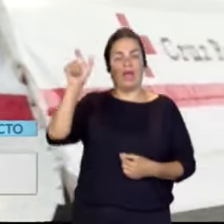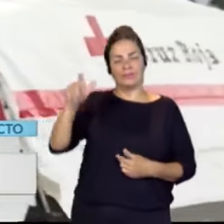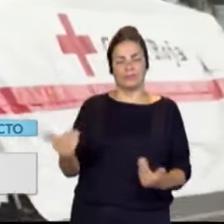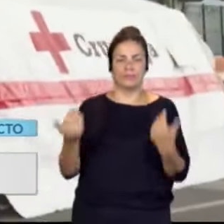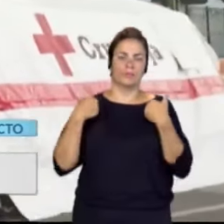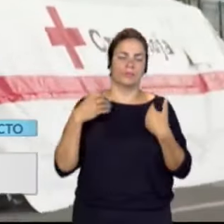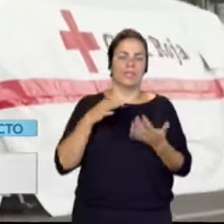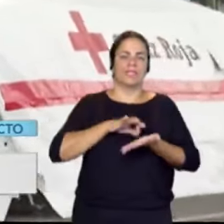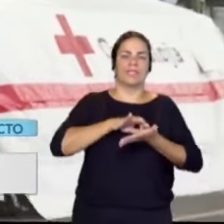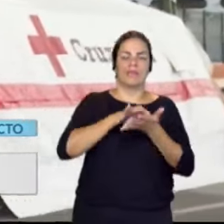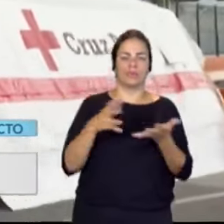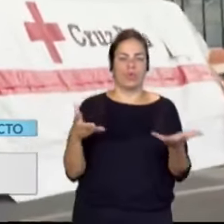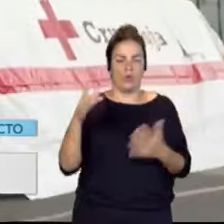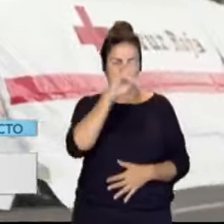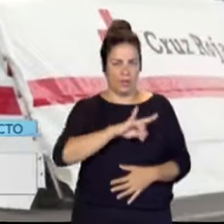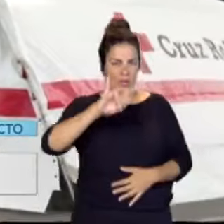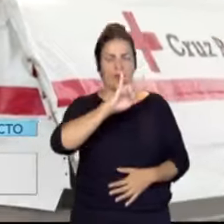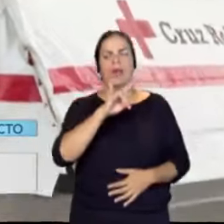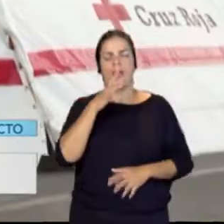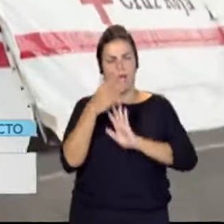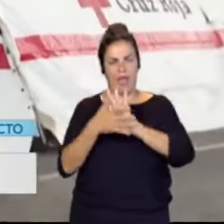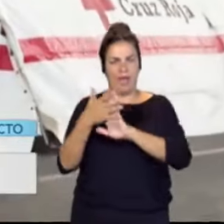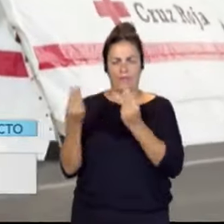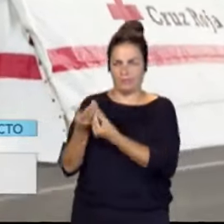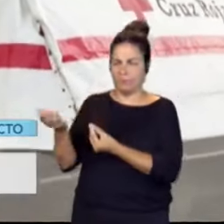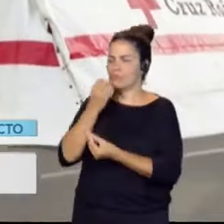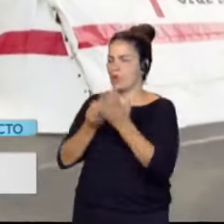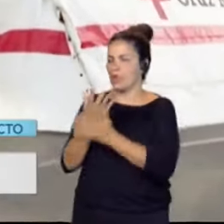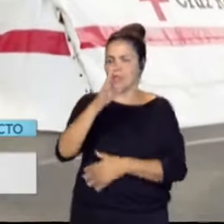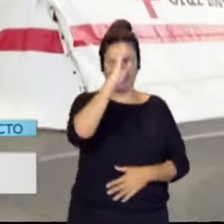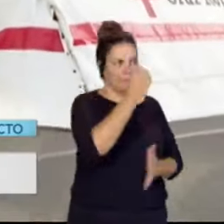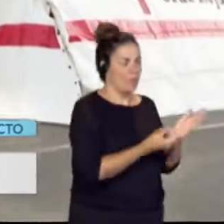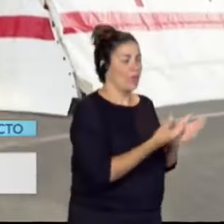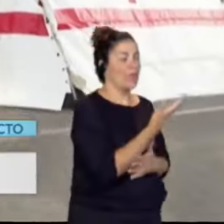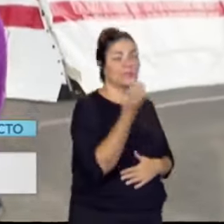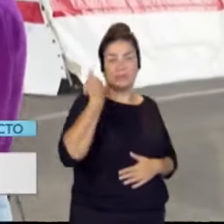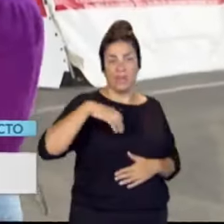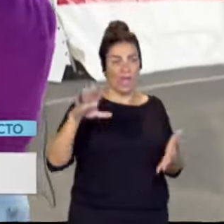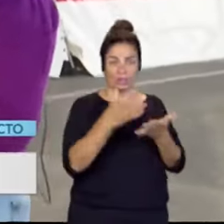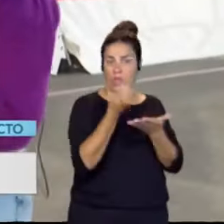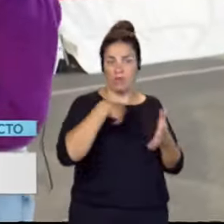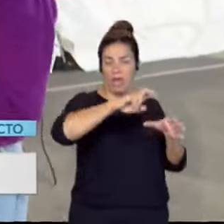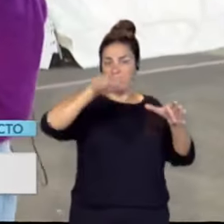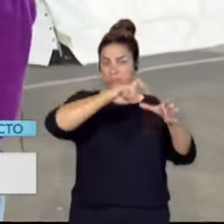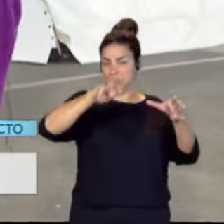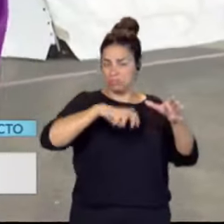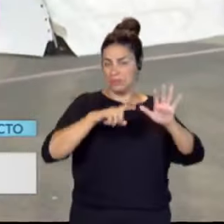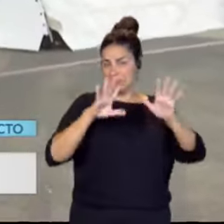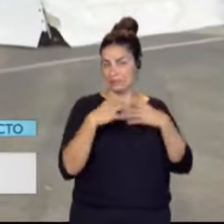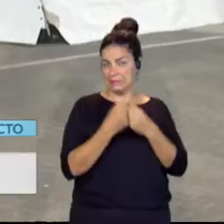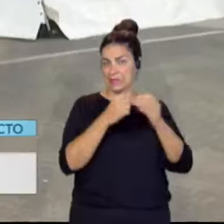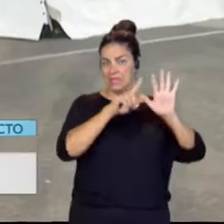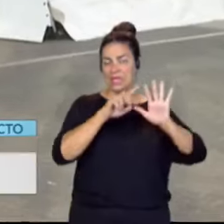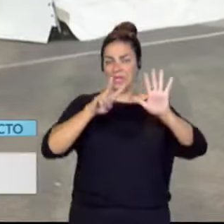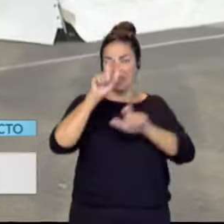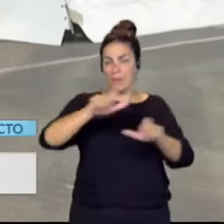del SUC, del Servicio de Urgencias Canario. Vamos a hablar con ella. Buenos días. Hola, buenos días. Bueno, han bajado ya todos, son 67 personas a las que se les ha